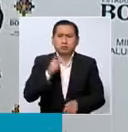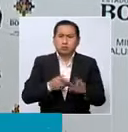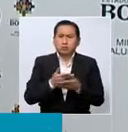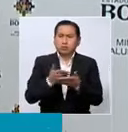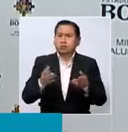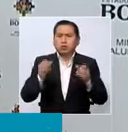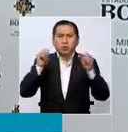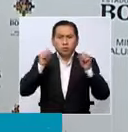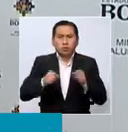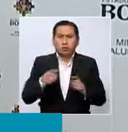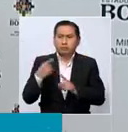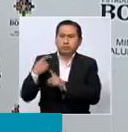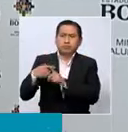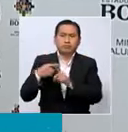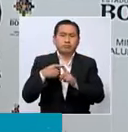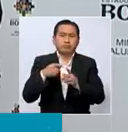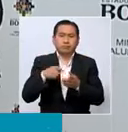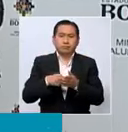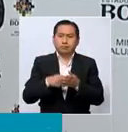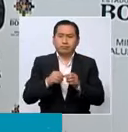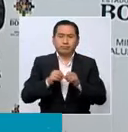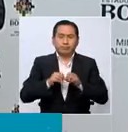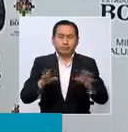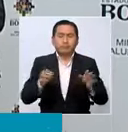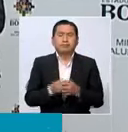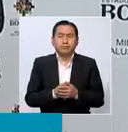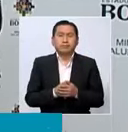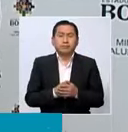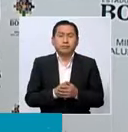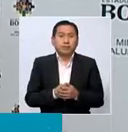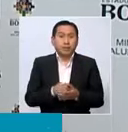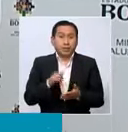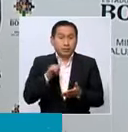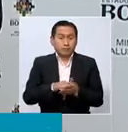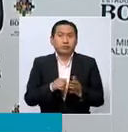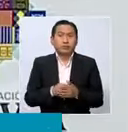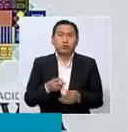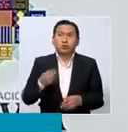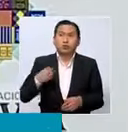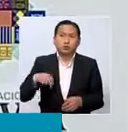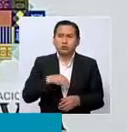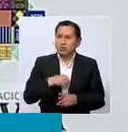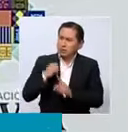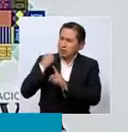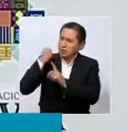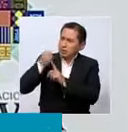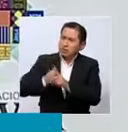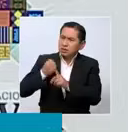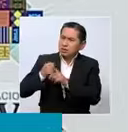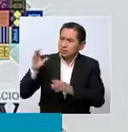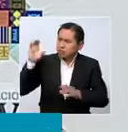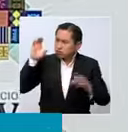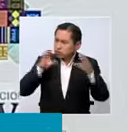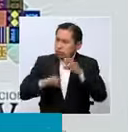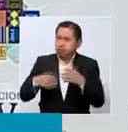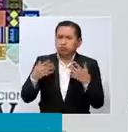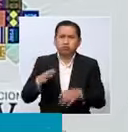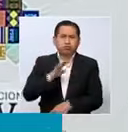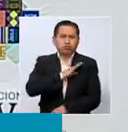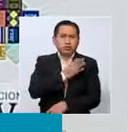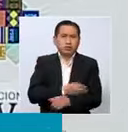posible administrar estas dosis es por eso que hemos hecho los esfuerzos grandes esfuerzos